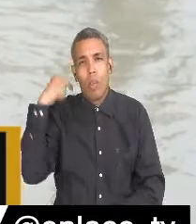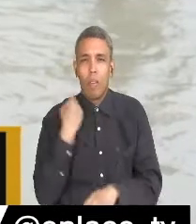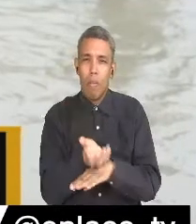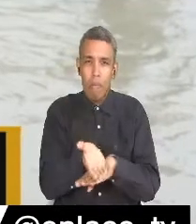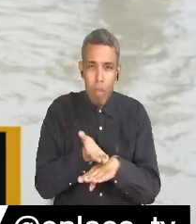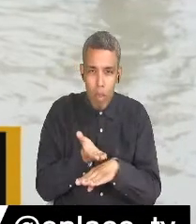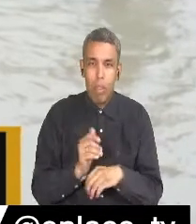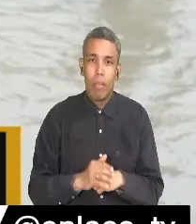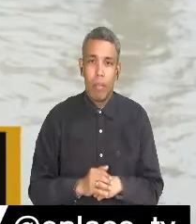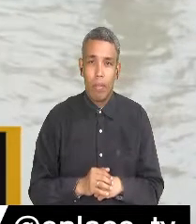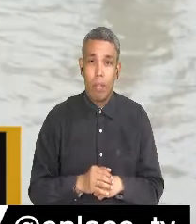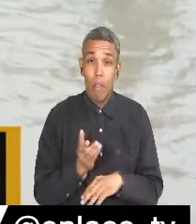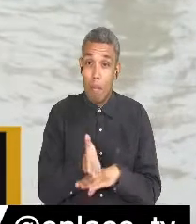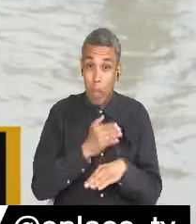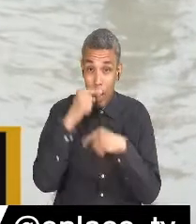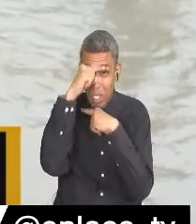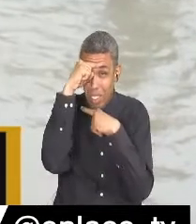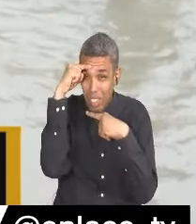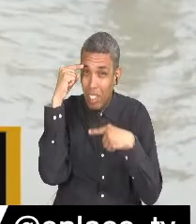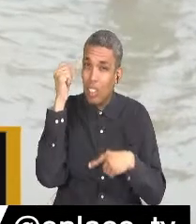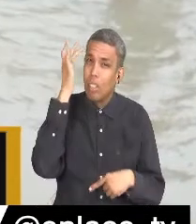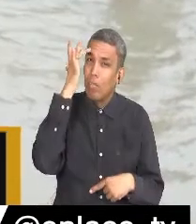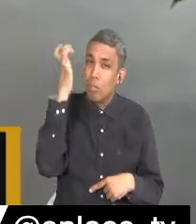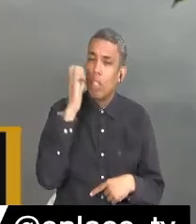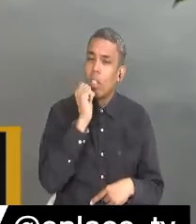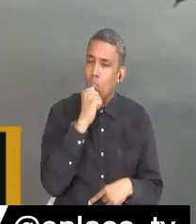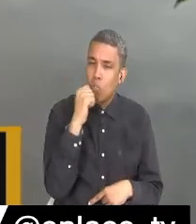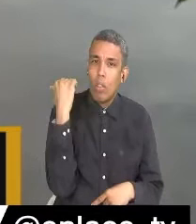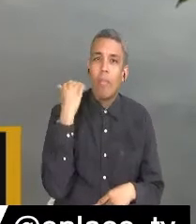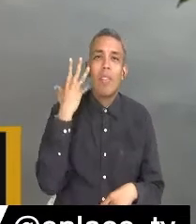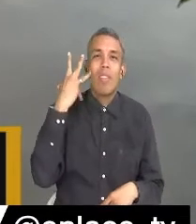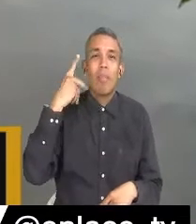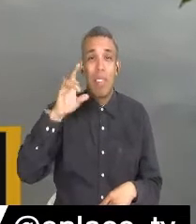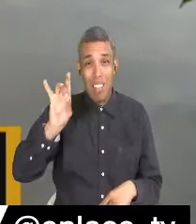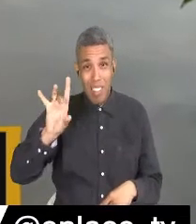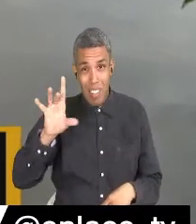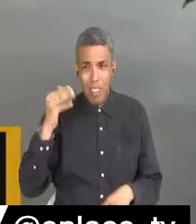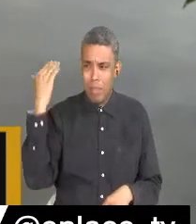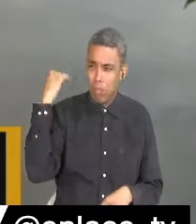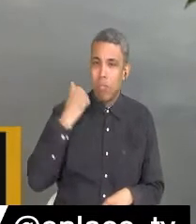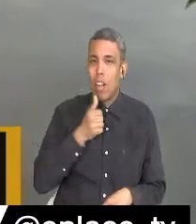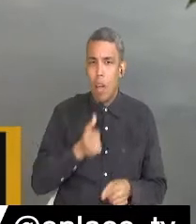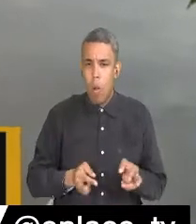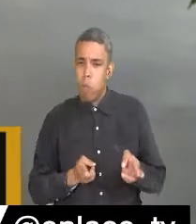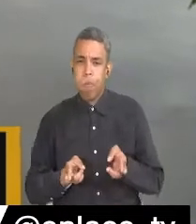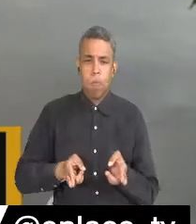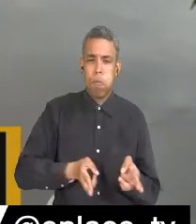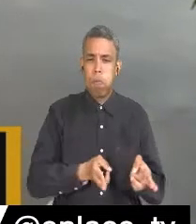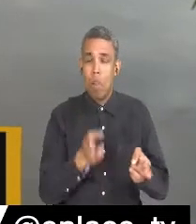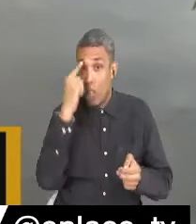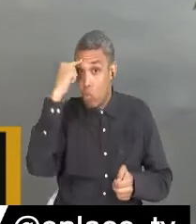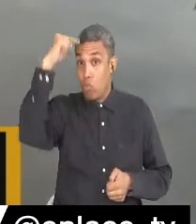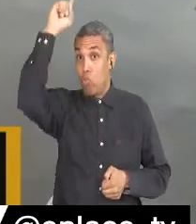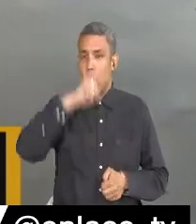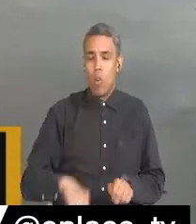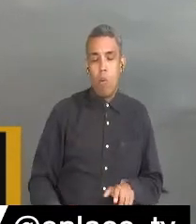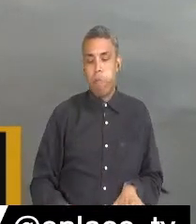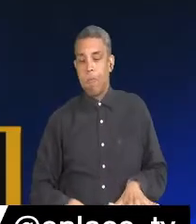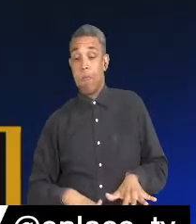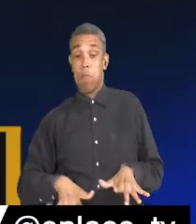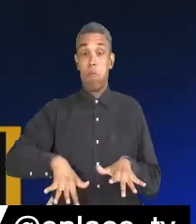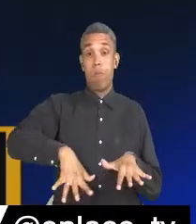La situación para esta comunidad ha empeorado los últimos 15 días cuando el río sufrió una creciente súbita que afectó cultivos, ganado